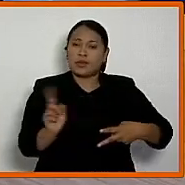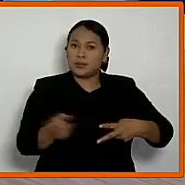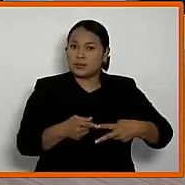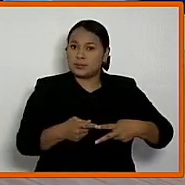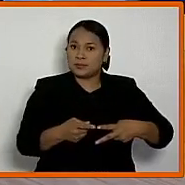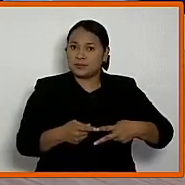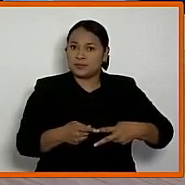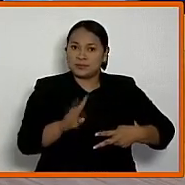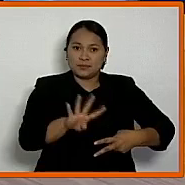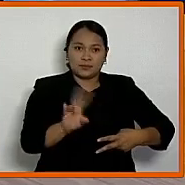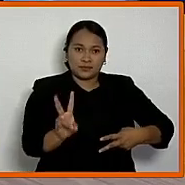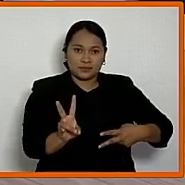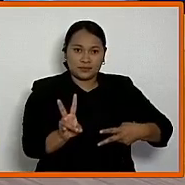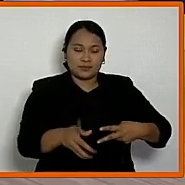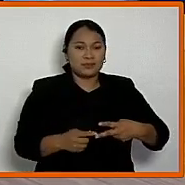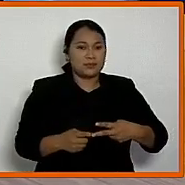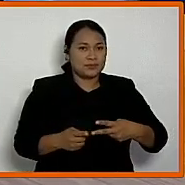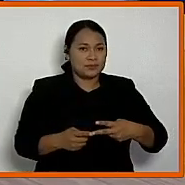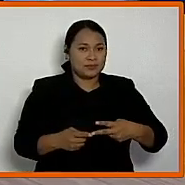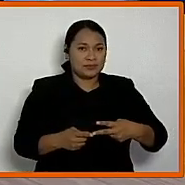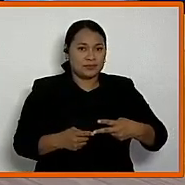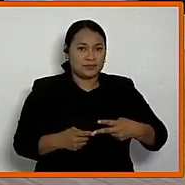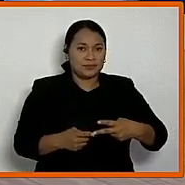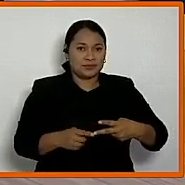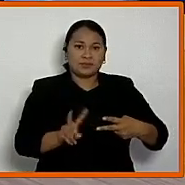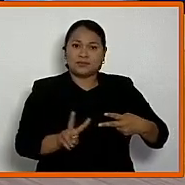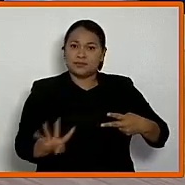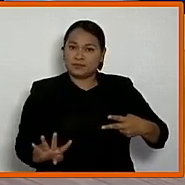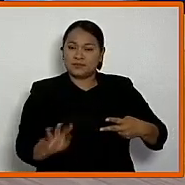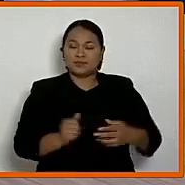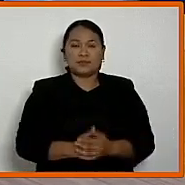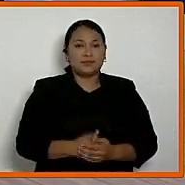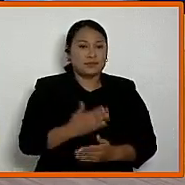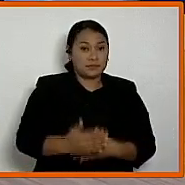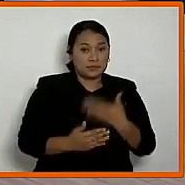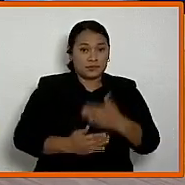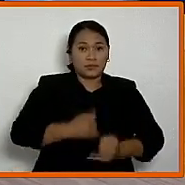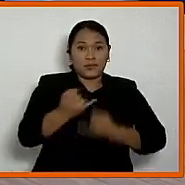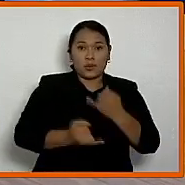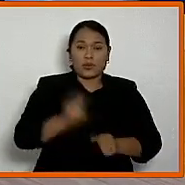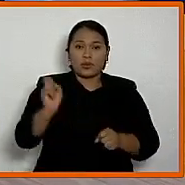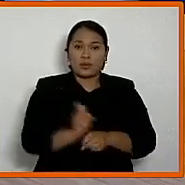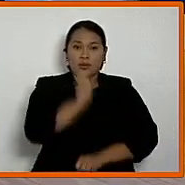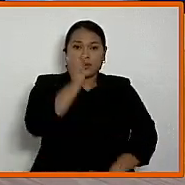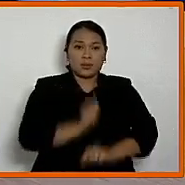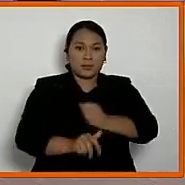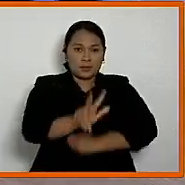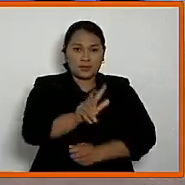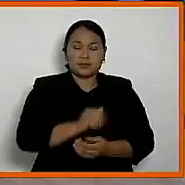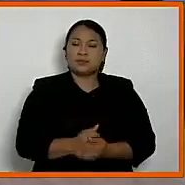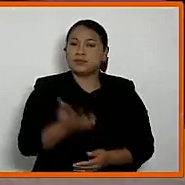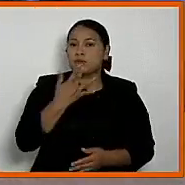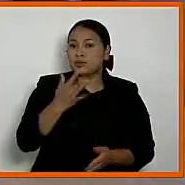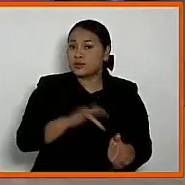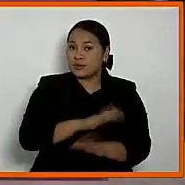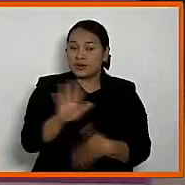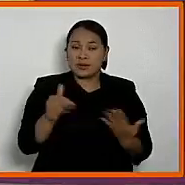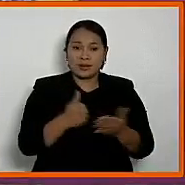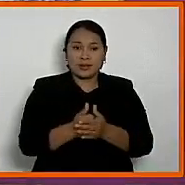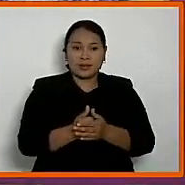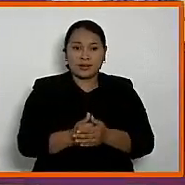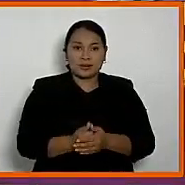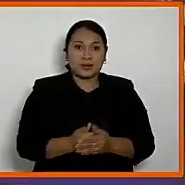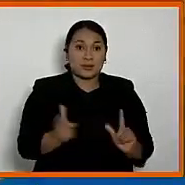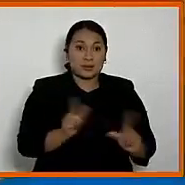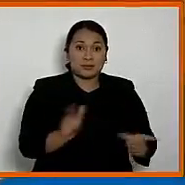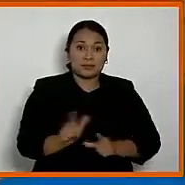1, 47. Posición 2, 24. Continuamos pegando y ganando con Pega 3. Te deseo muchísima suerte y espero que tengas